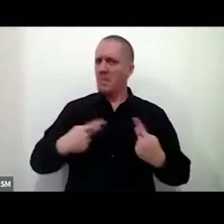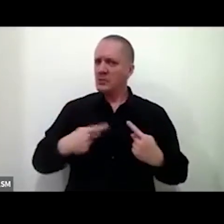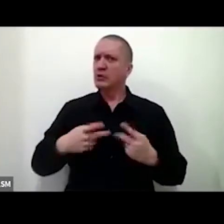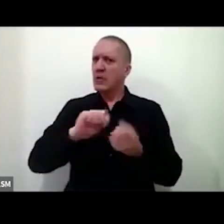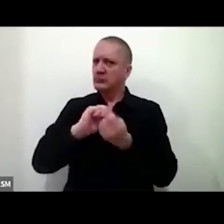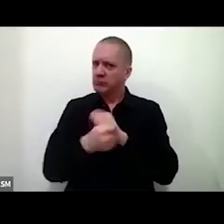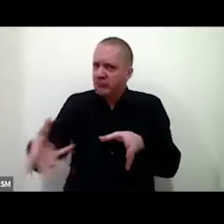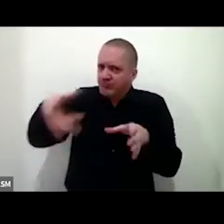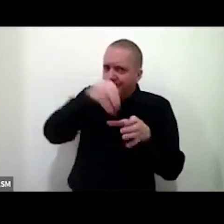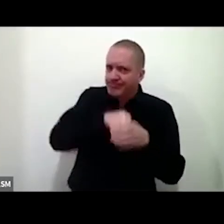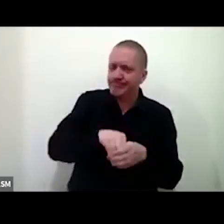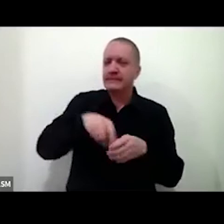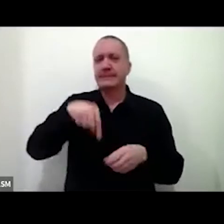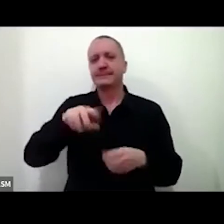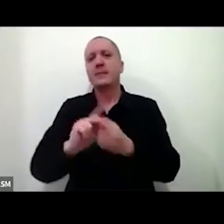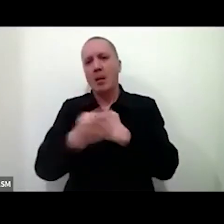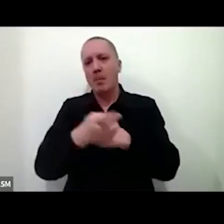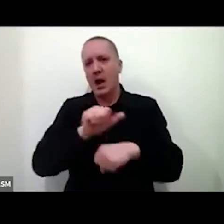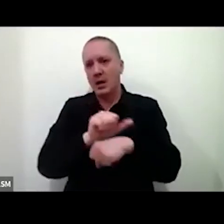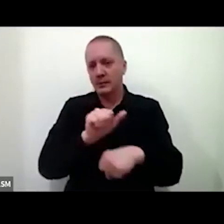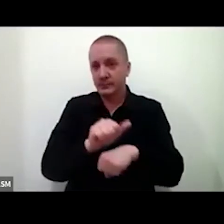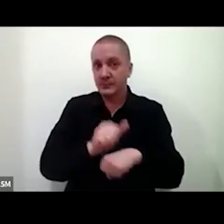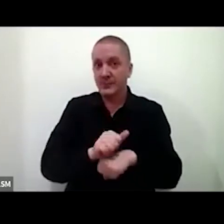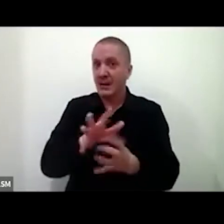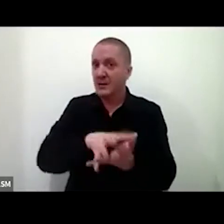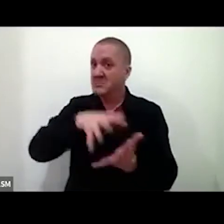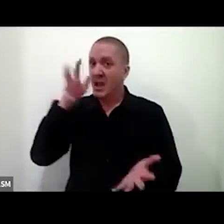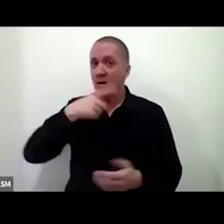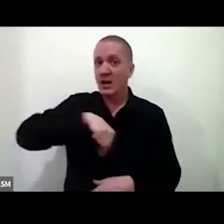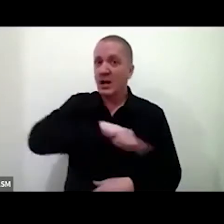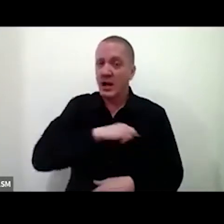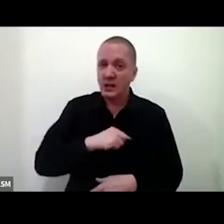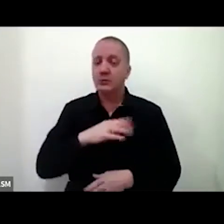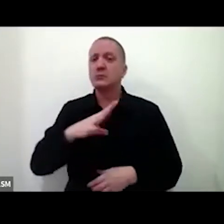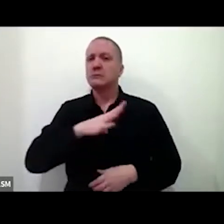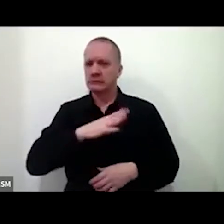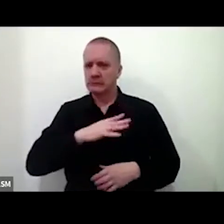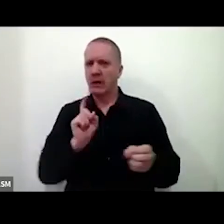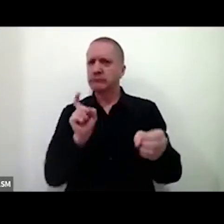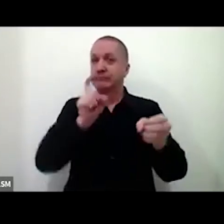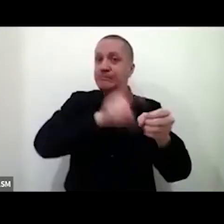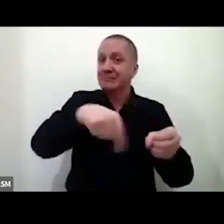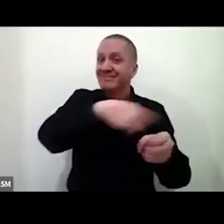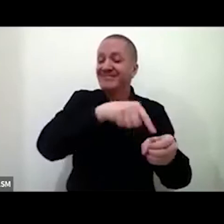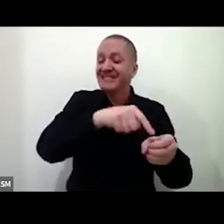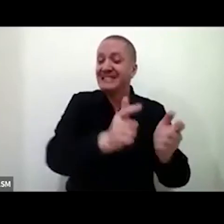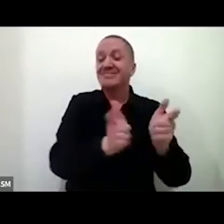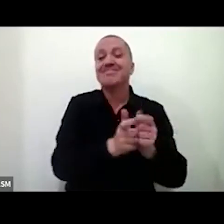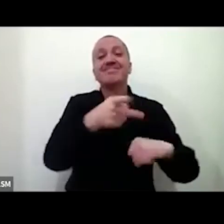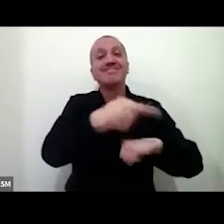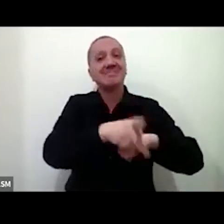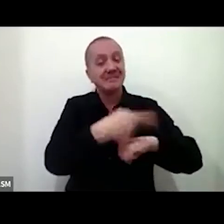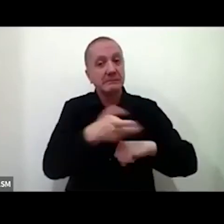nuestra salud integral nos toca, ni hablar en este marco del COVID. Estamos lejos de nuestras familias, en pensiones